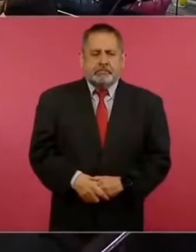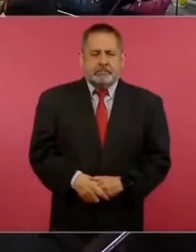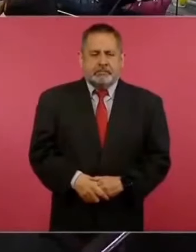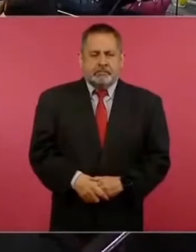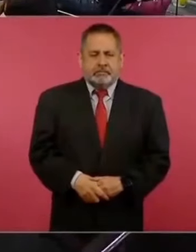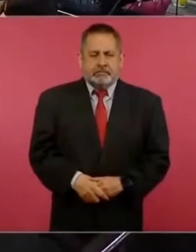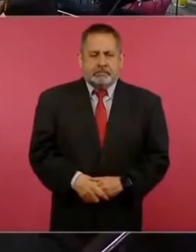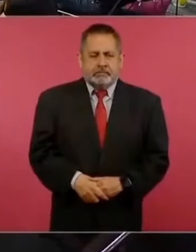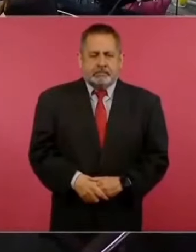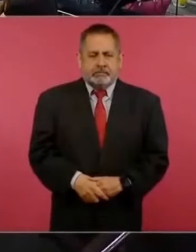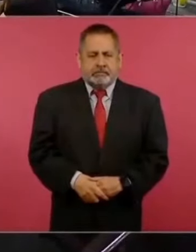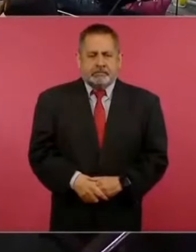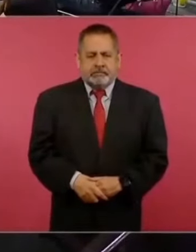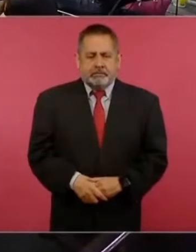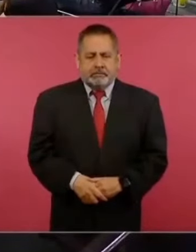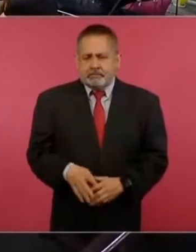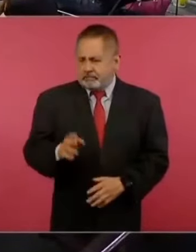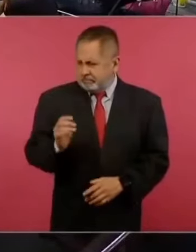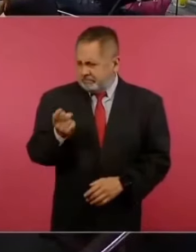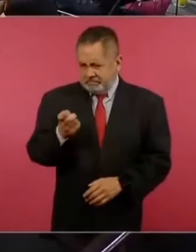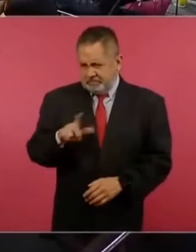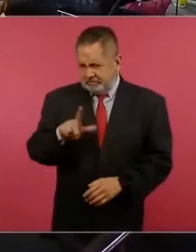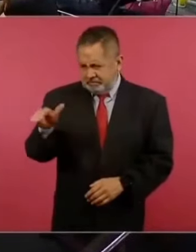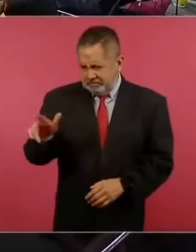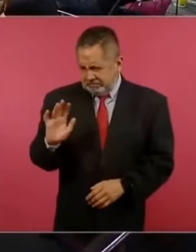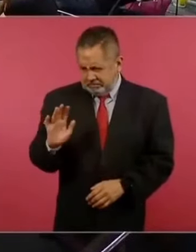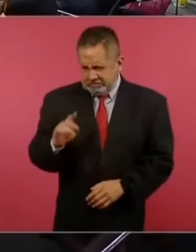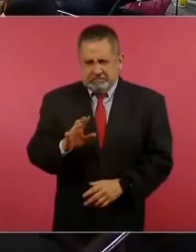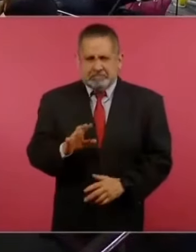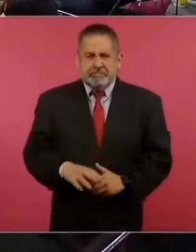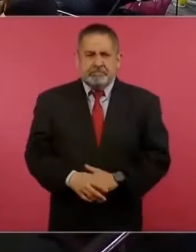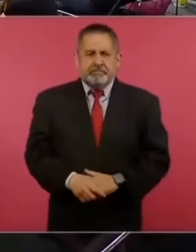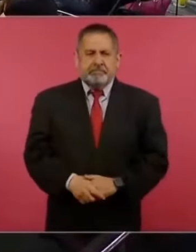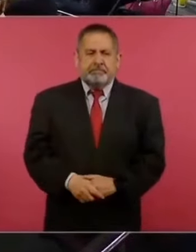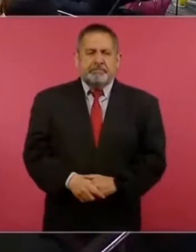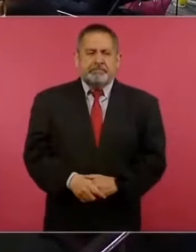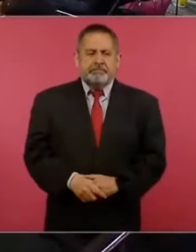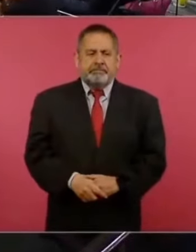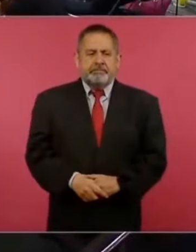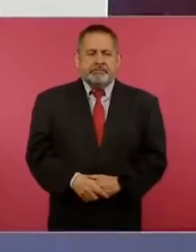Ah, pero eso ya es después, ¿no? Sí, sí, sí, es que de, la.